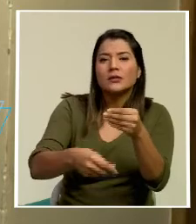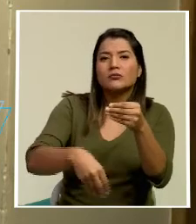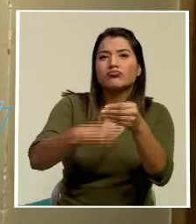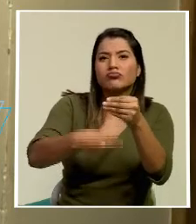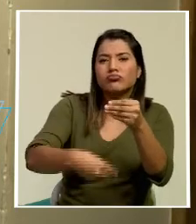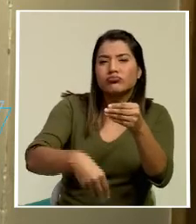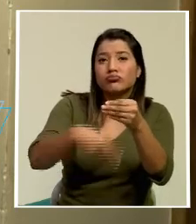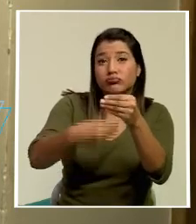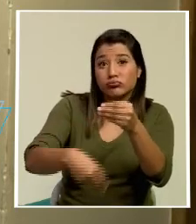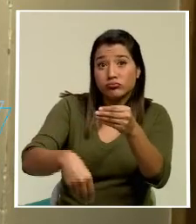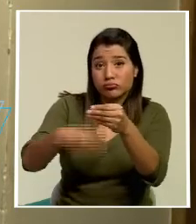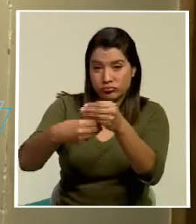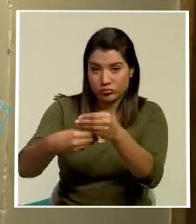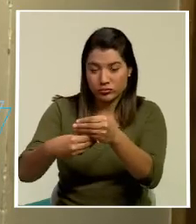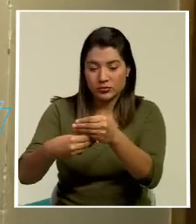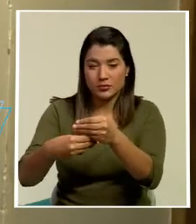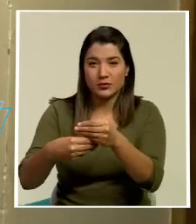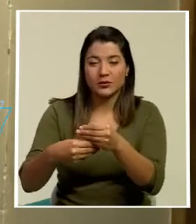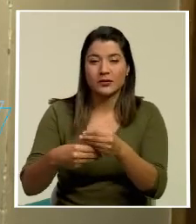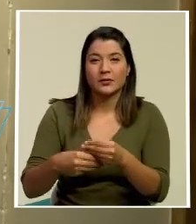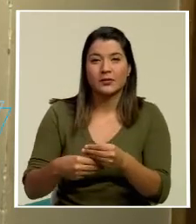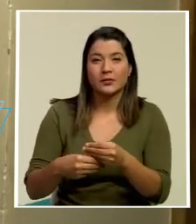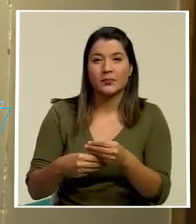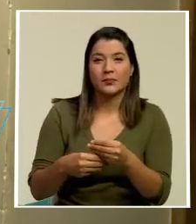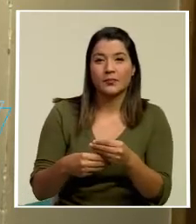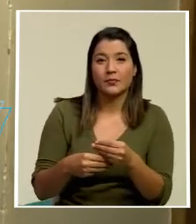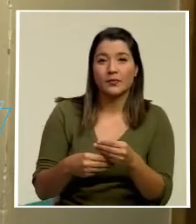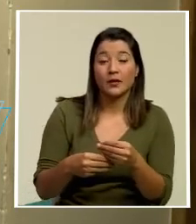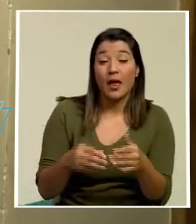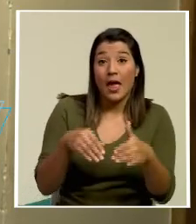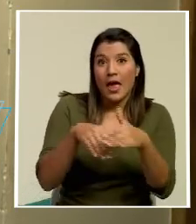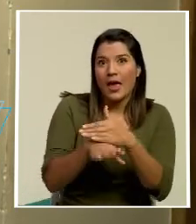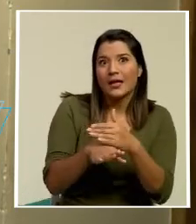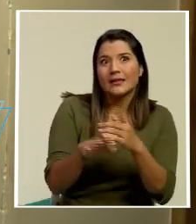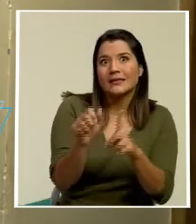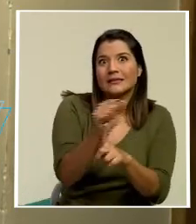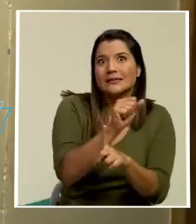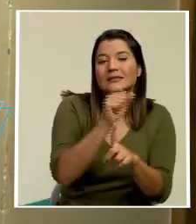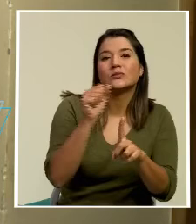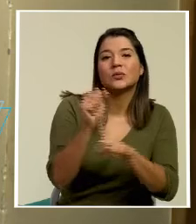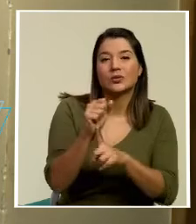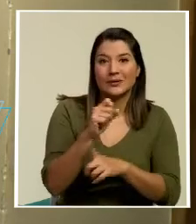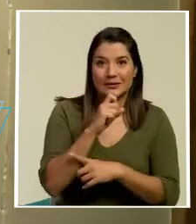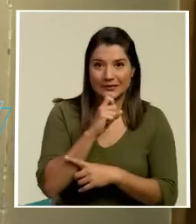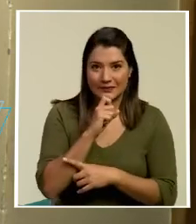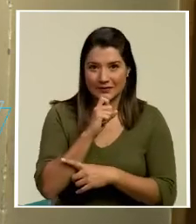fértiles entre el fuego de lo que se perdió.